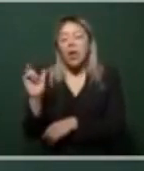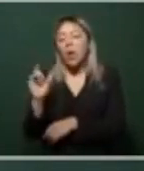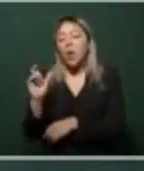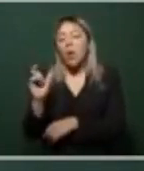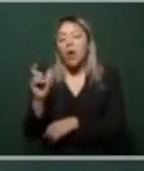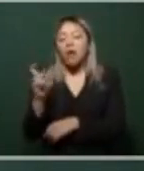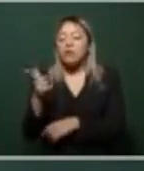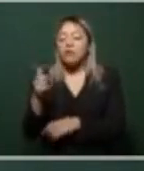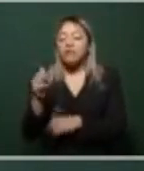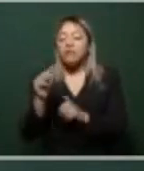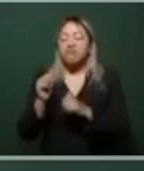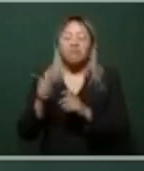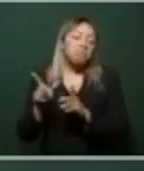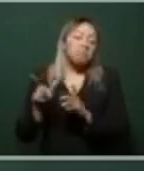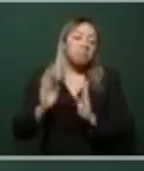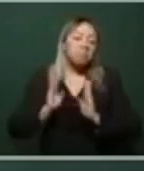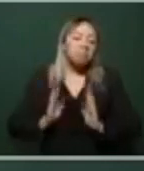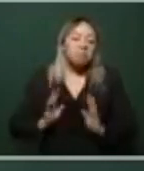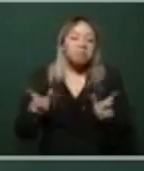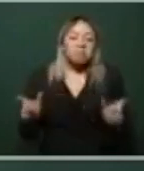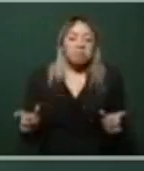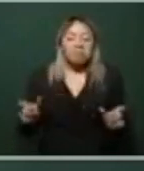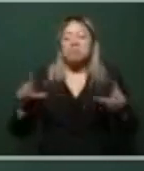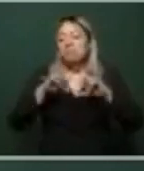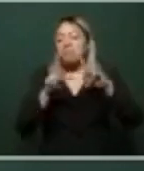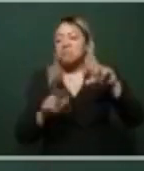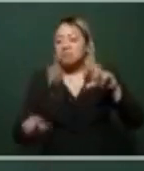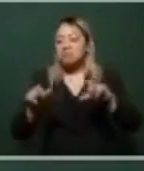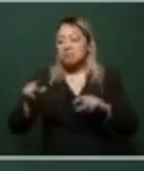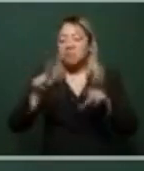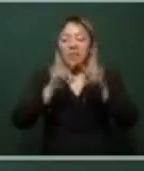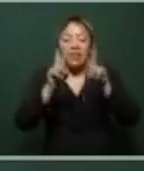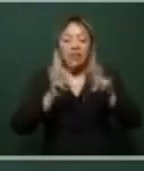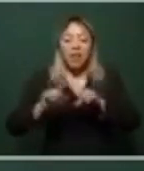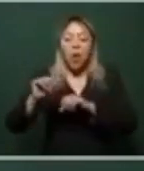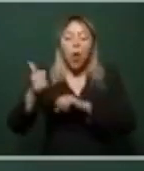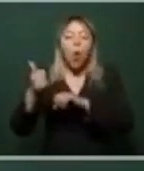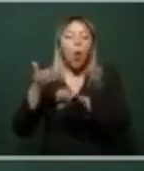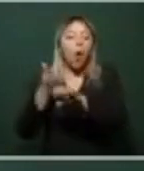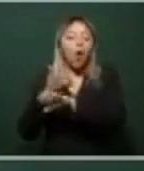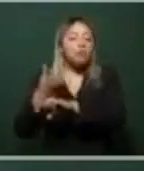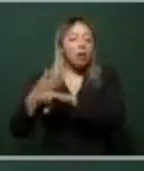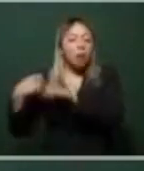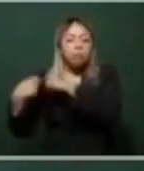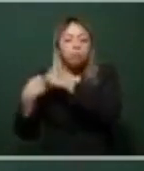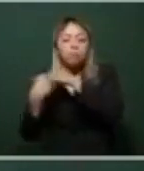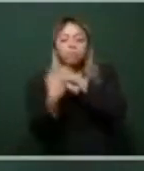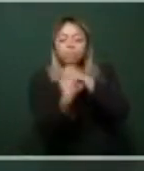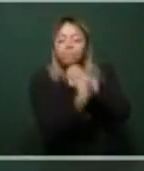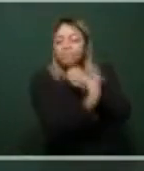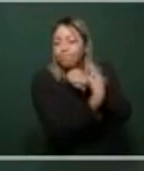empiece a operar en los estados vecinos, porque